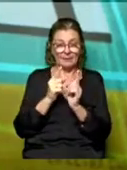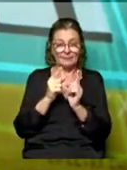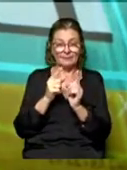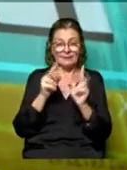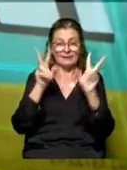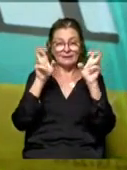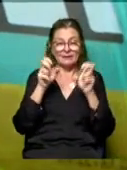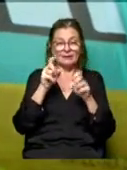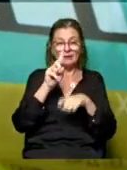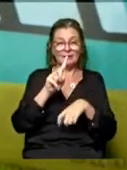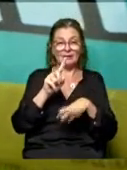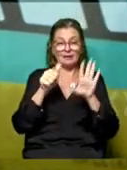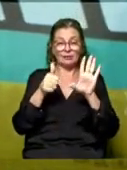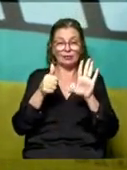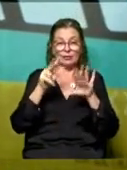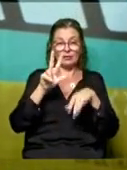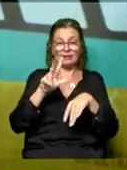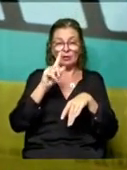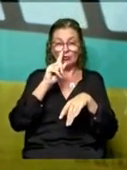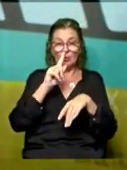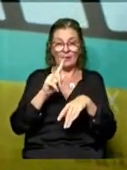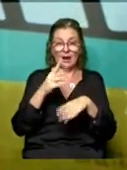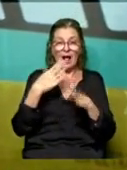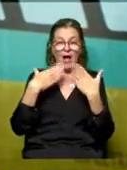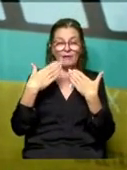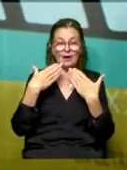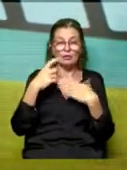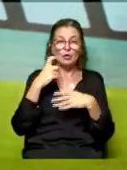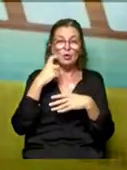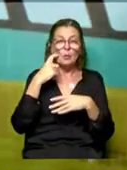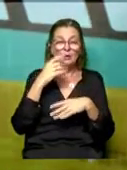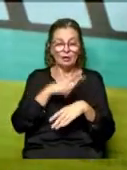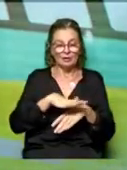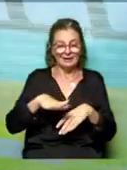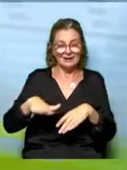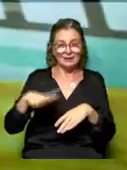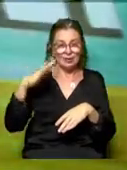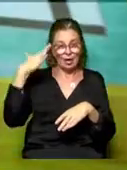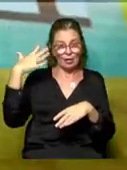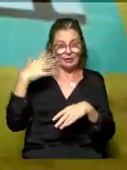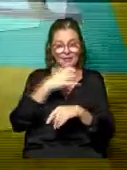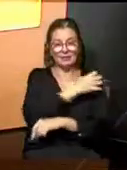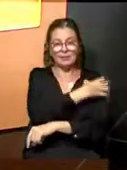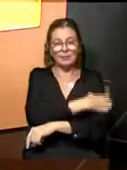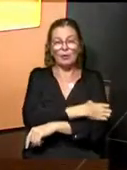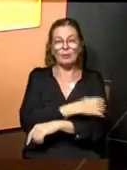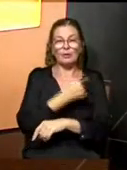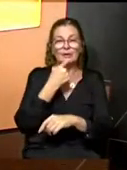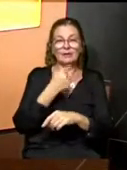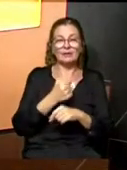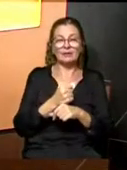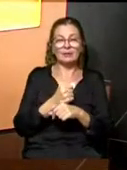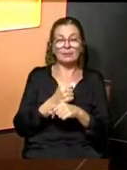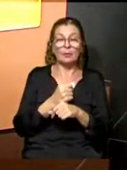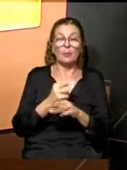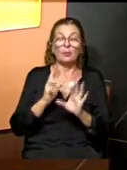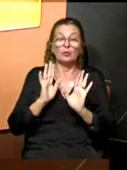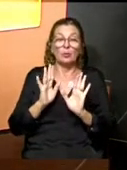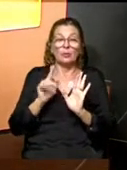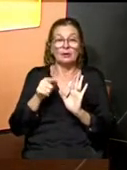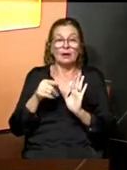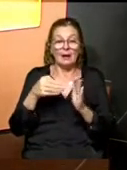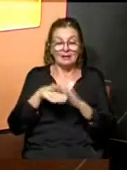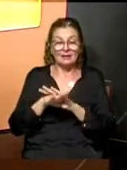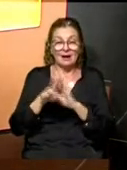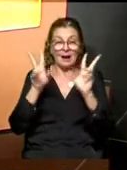titula 168.000, refiriendo al número de niños, niñas y adolescentes pobres. Dice: por supuesto que el abordaje